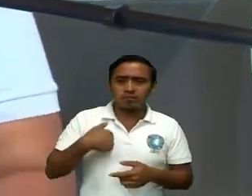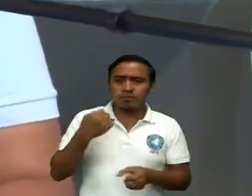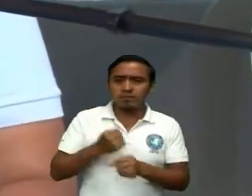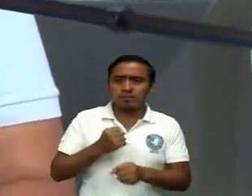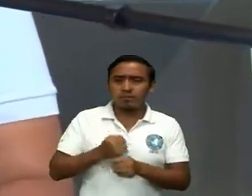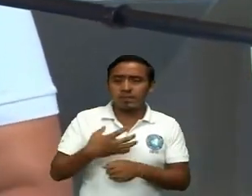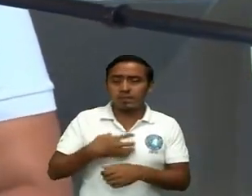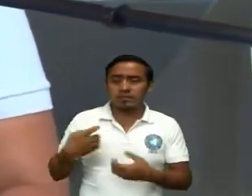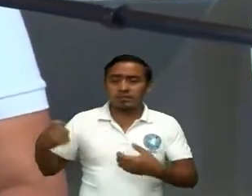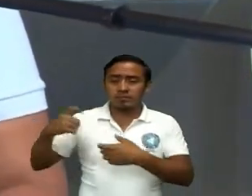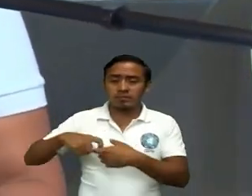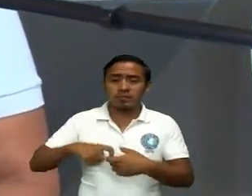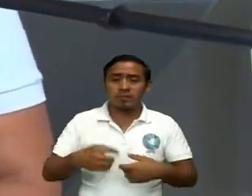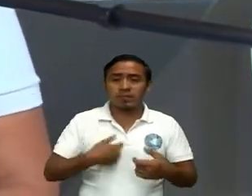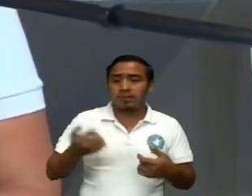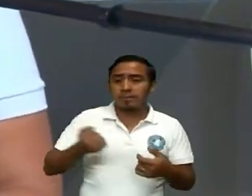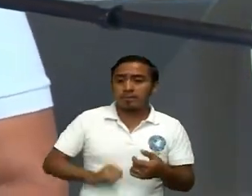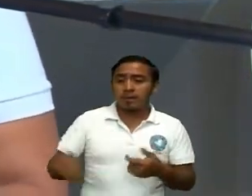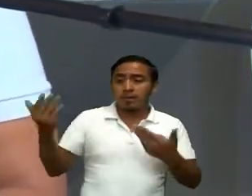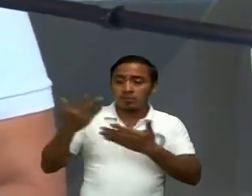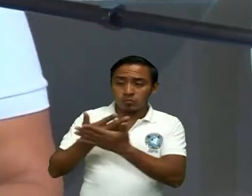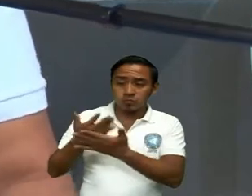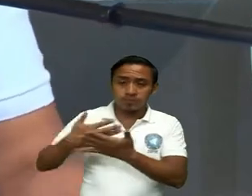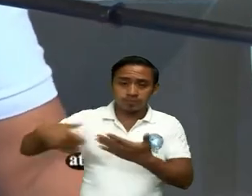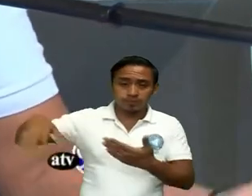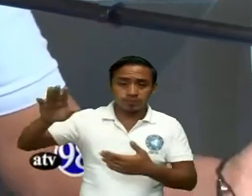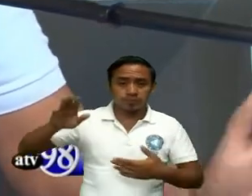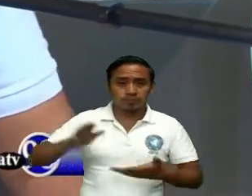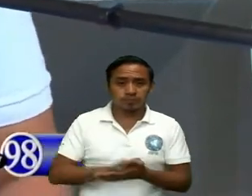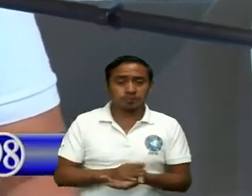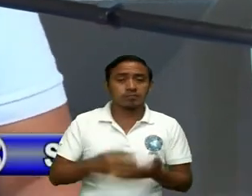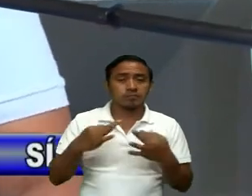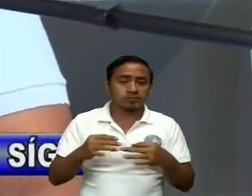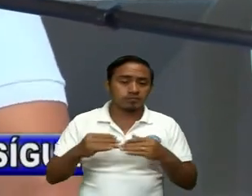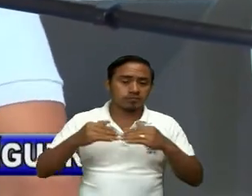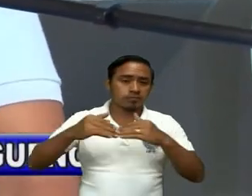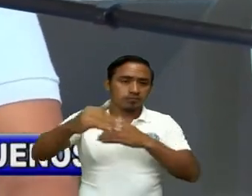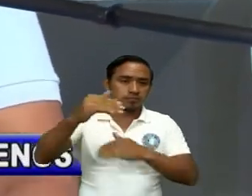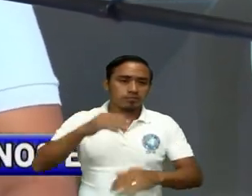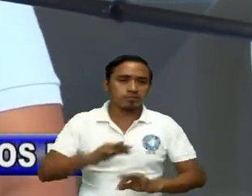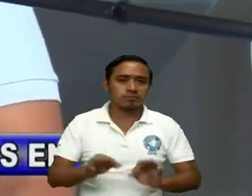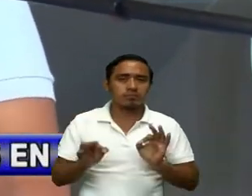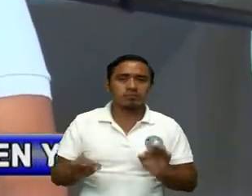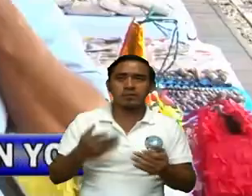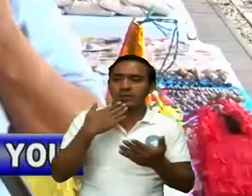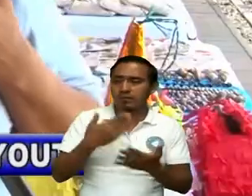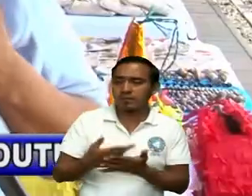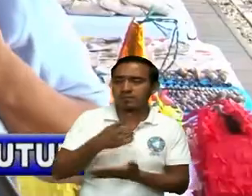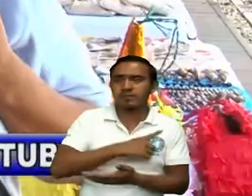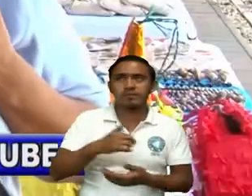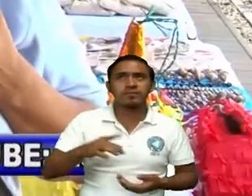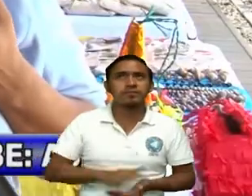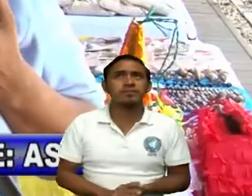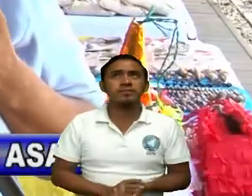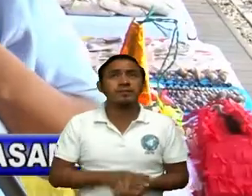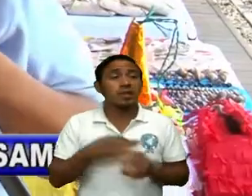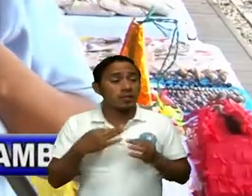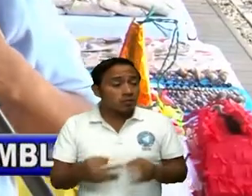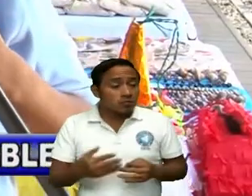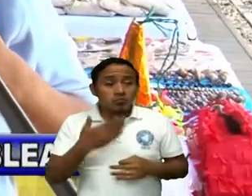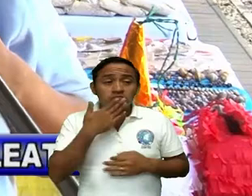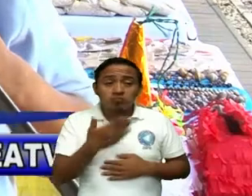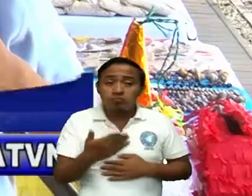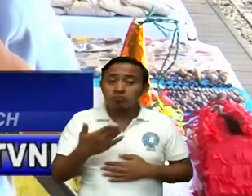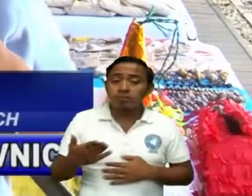en mi cooperativa, mis hijos se dedican a estudiar y estamos saliendo adelante. Gracias a Dios. Ha sido bastante bueno, pues,